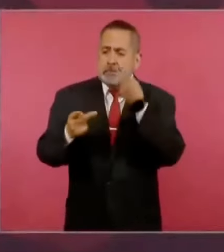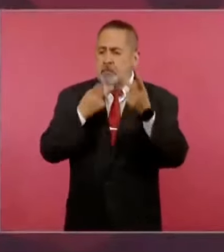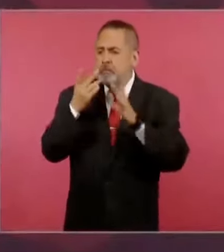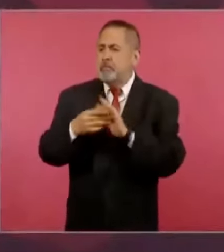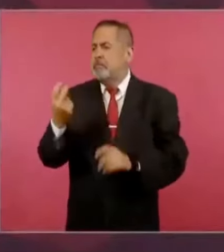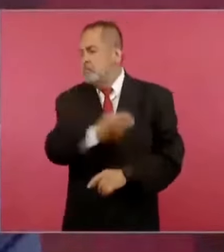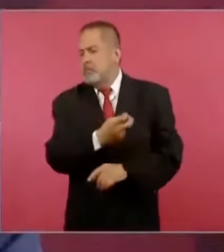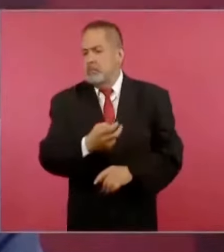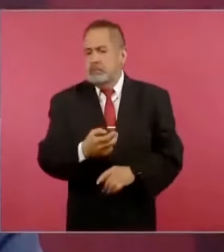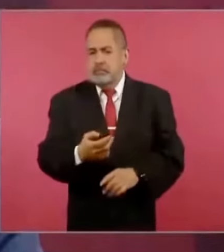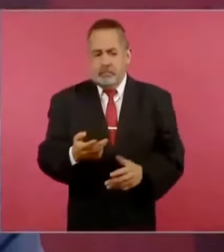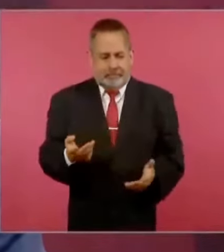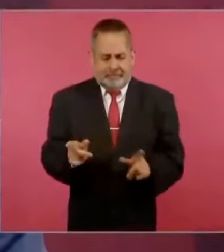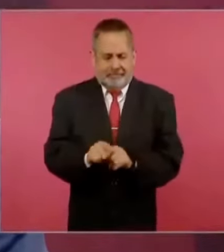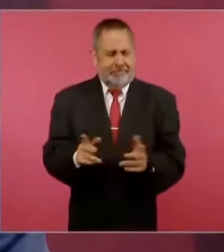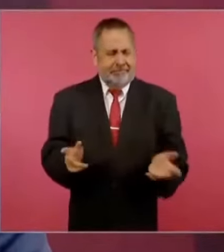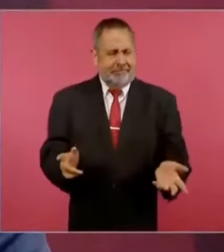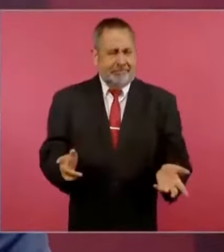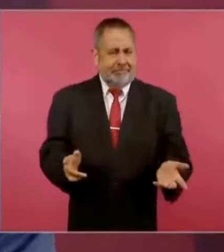¿Y cómo